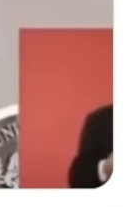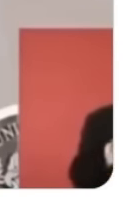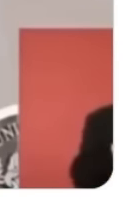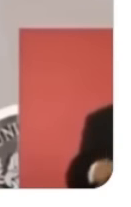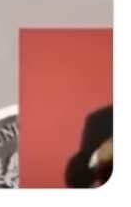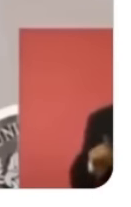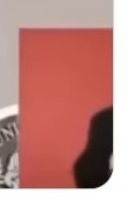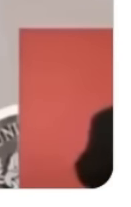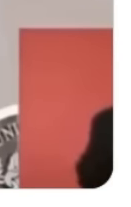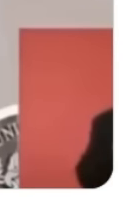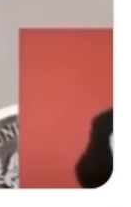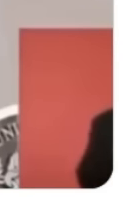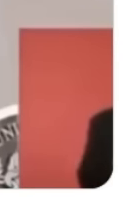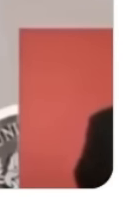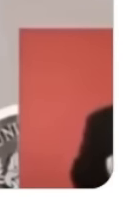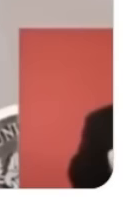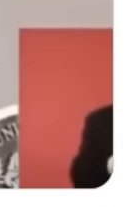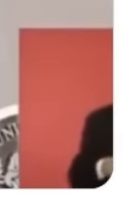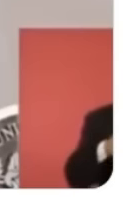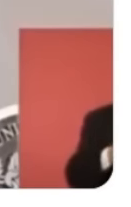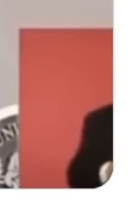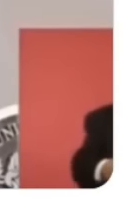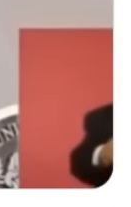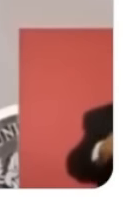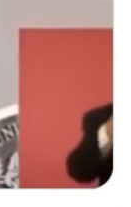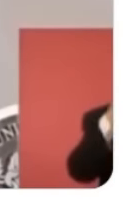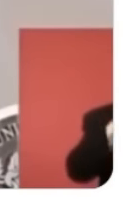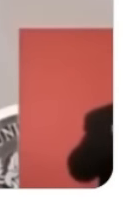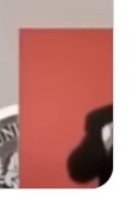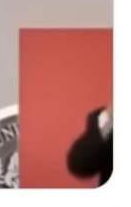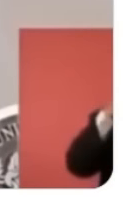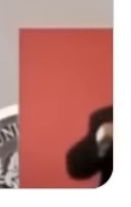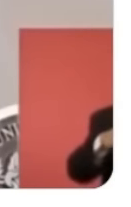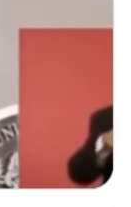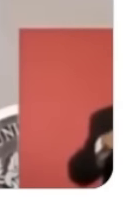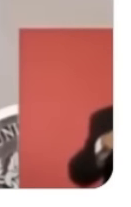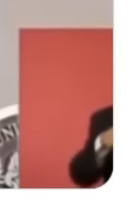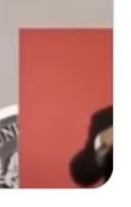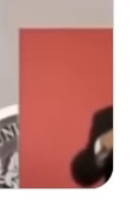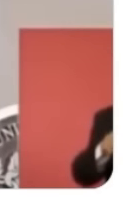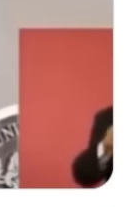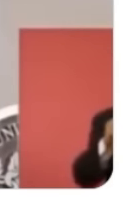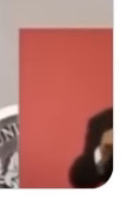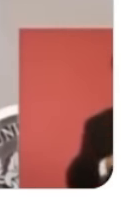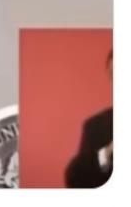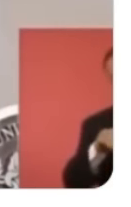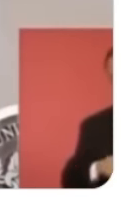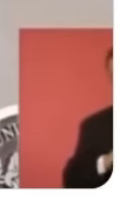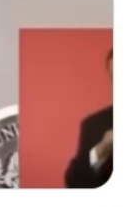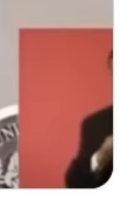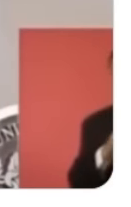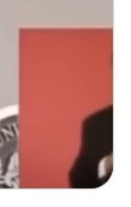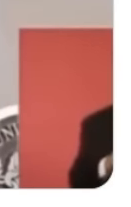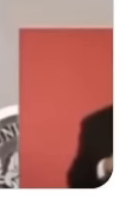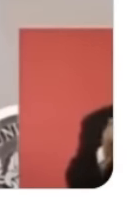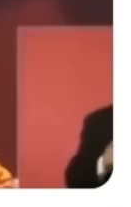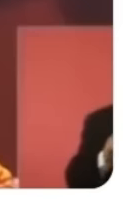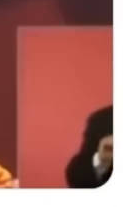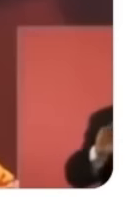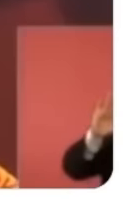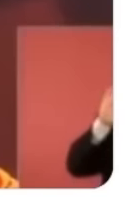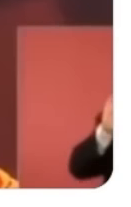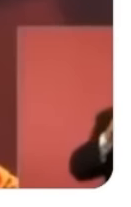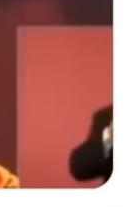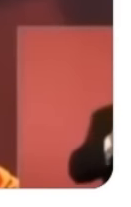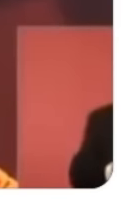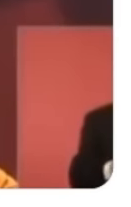vigor esta reforma, arranca el camino hacia su implementación. El compromiso